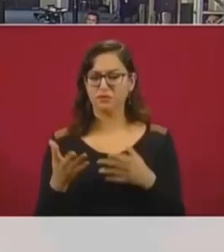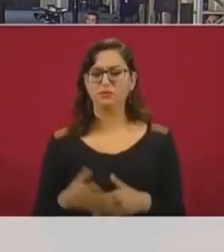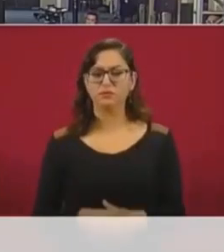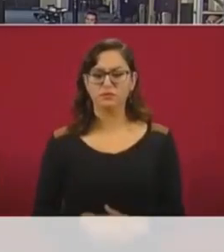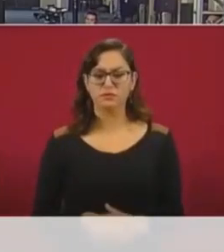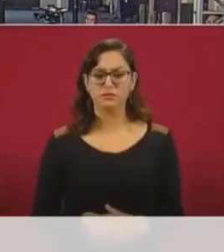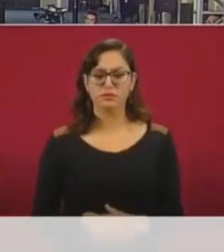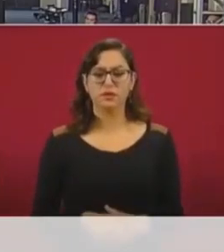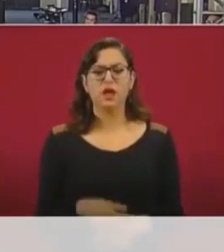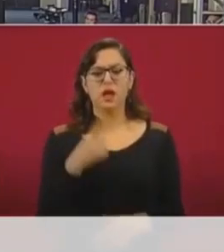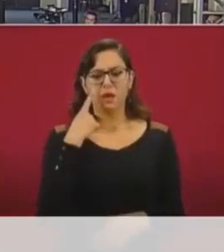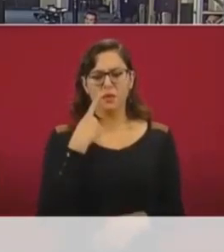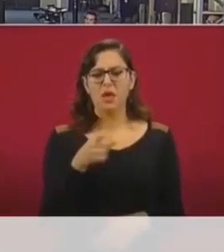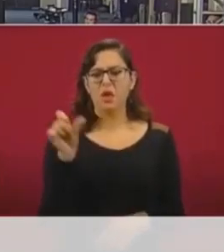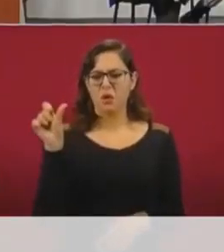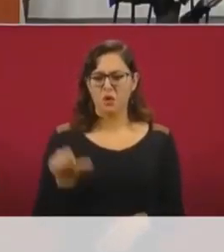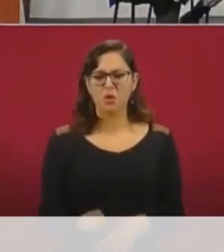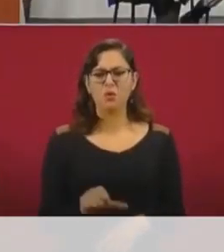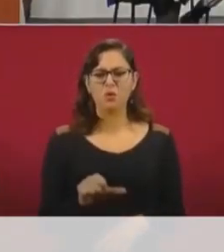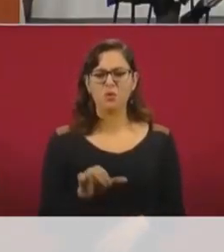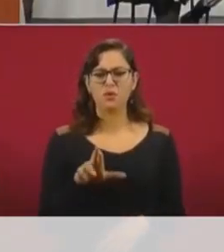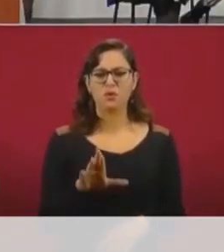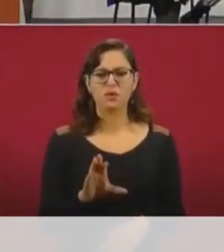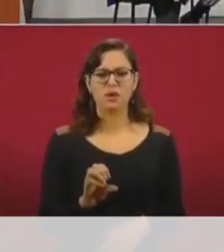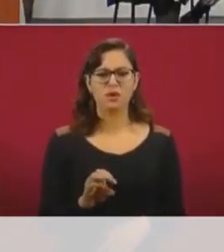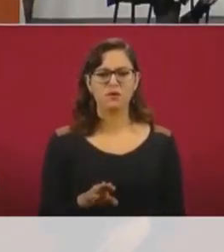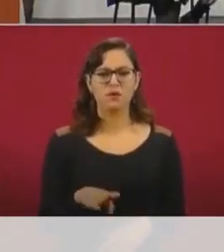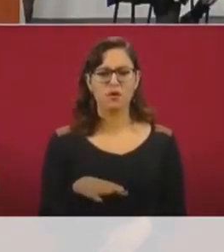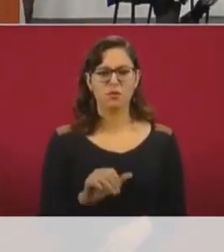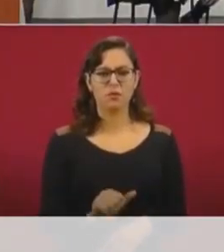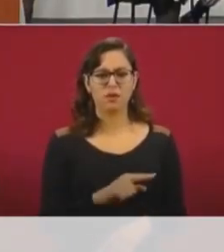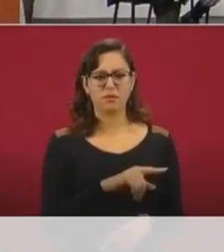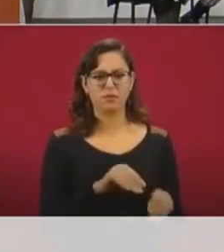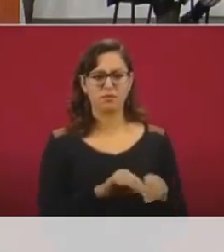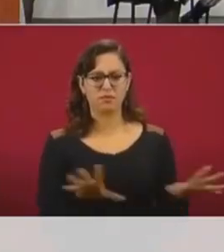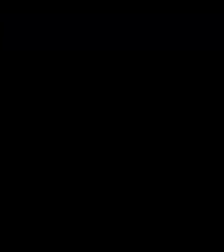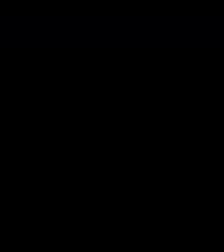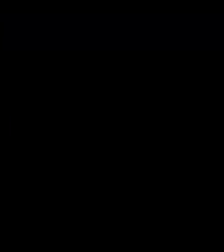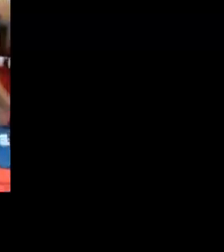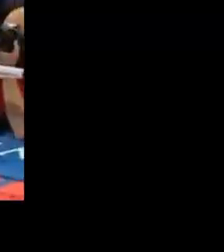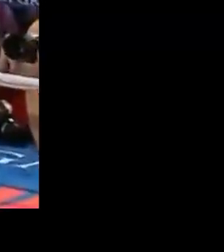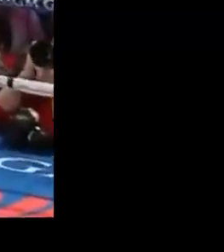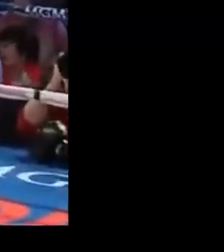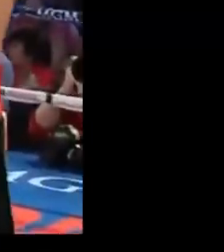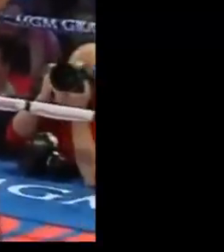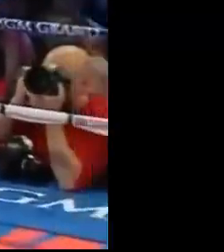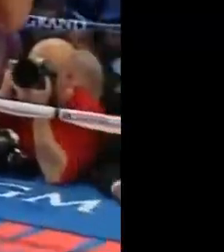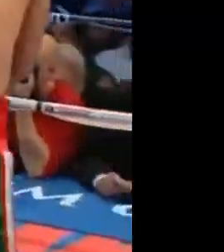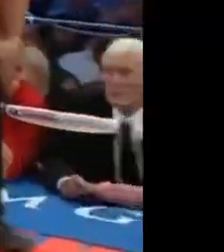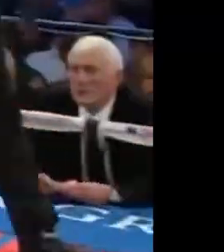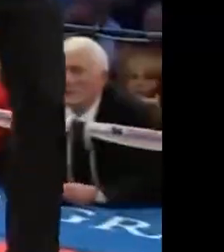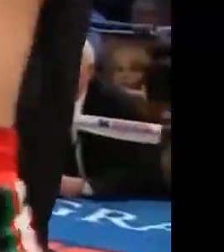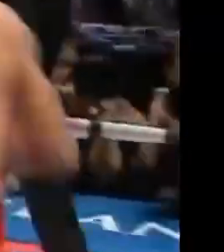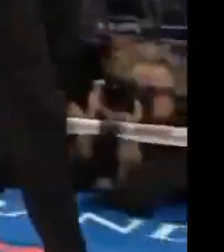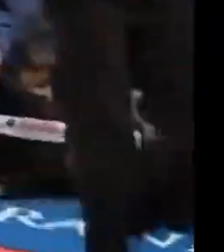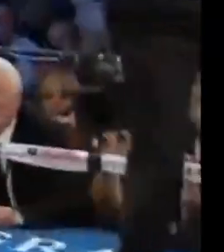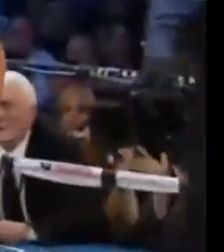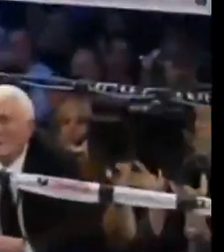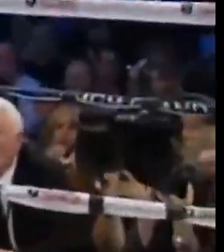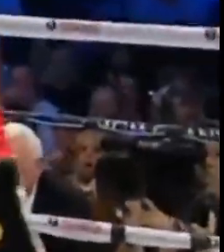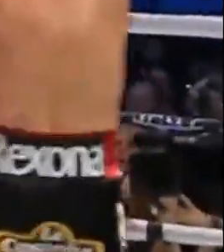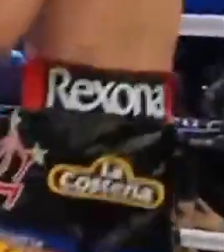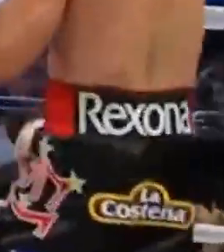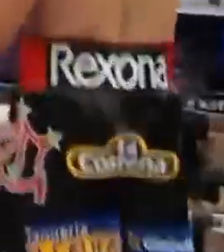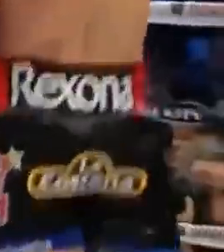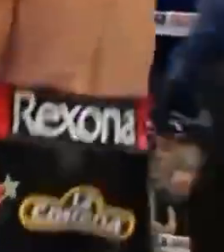A ver, pon la primera del Reforma, alguna de esas lo encontramos. Ahí está. Es admirable la valentía del nuestro, pero esa, señores, es